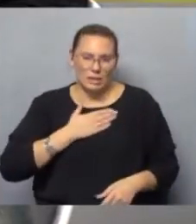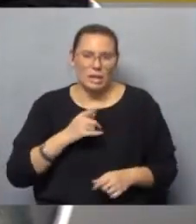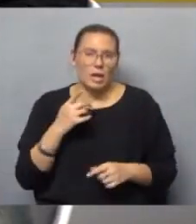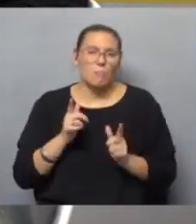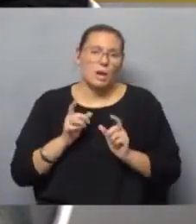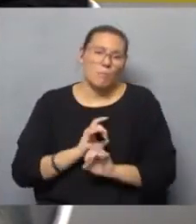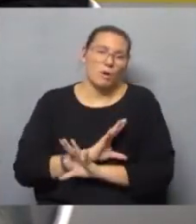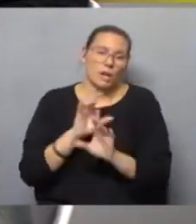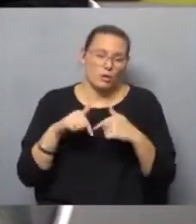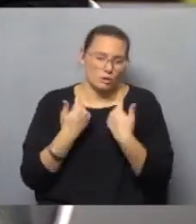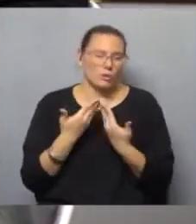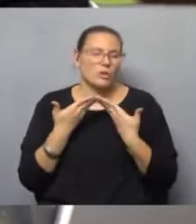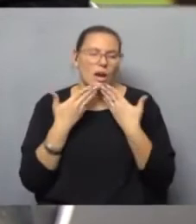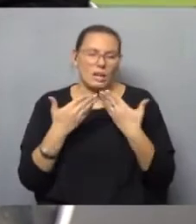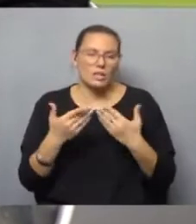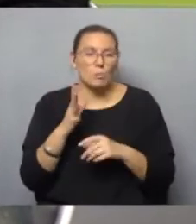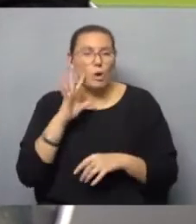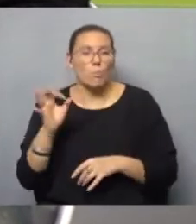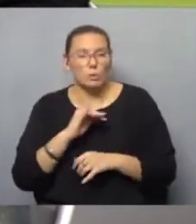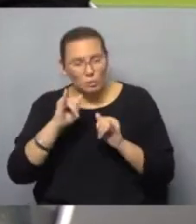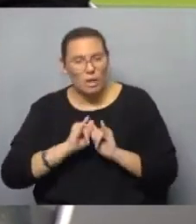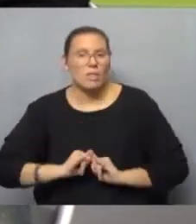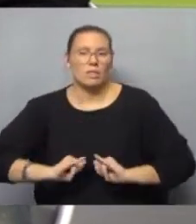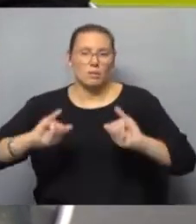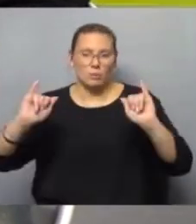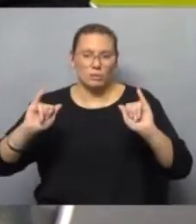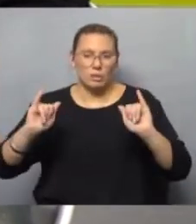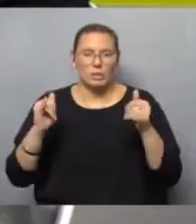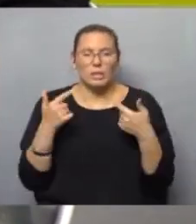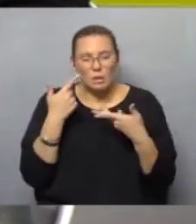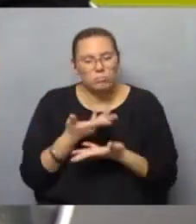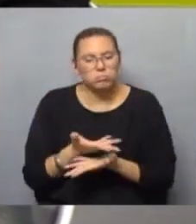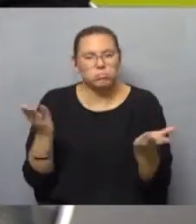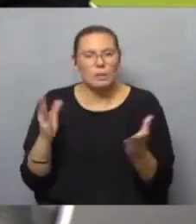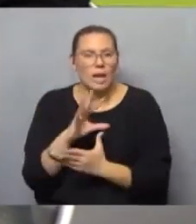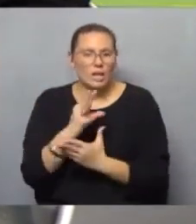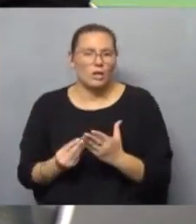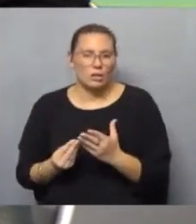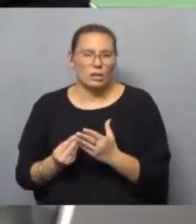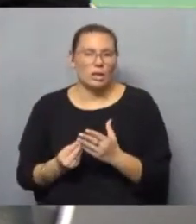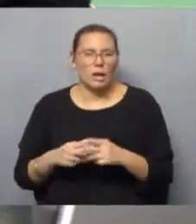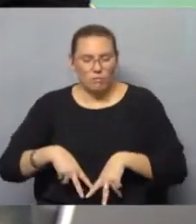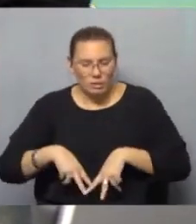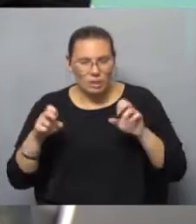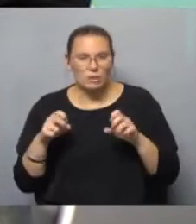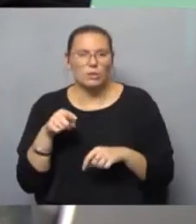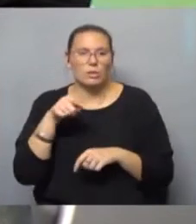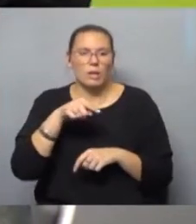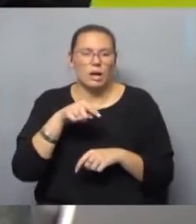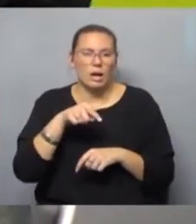los Sí, agradecidos claro que sí. somos nosotros por la posibilidad de difundir y acercar la geología al resto de